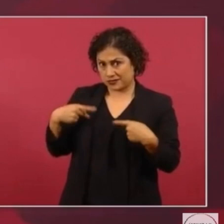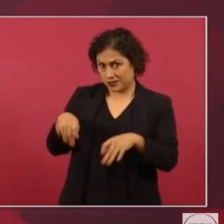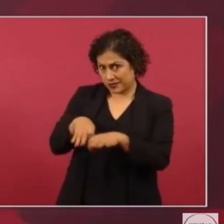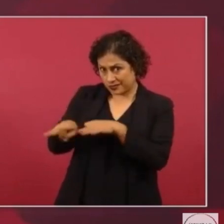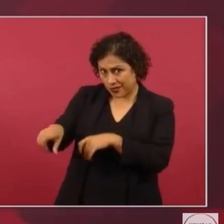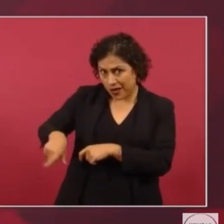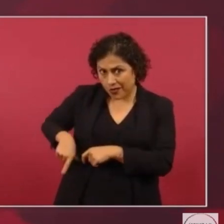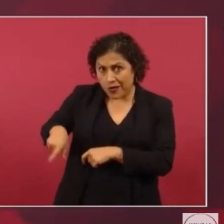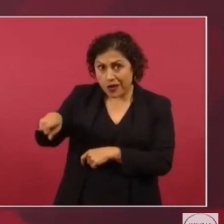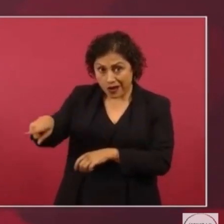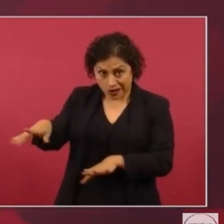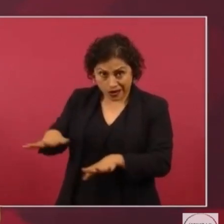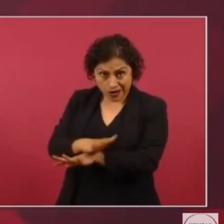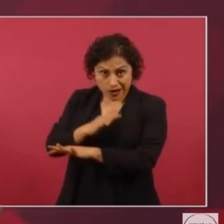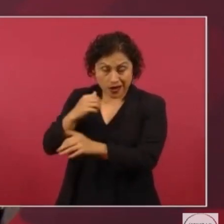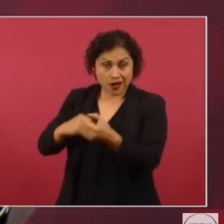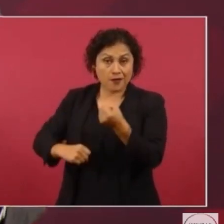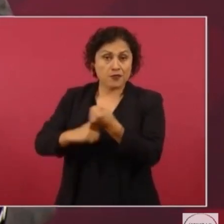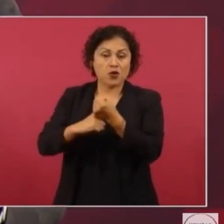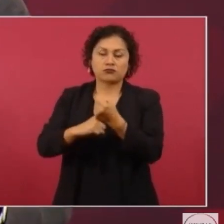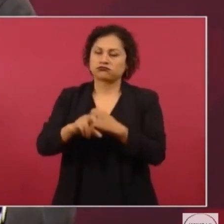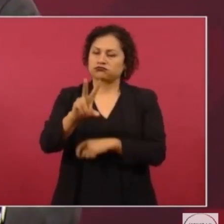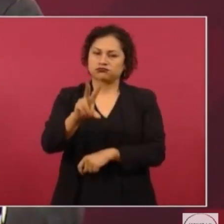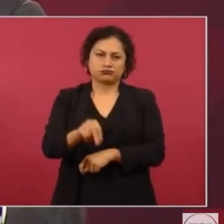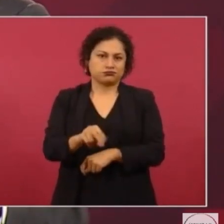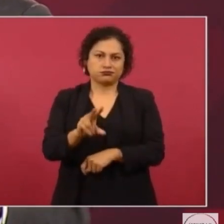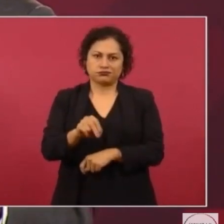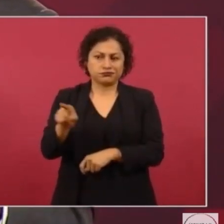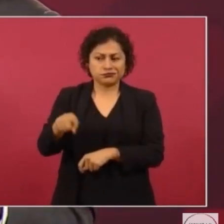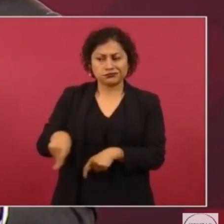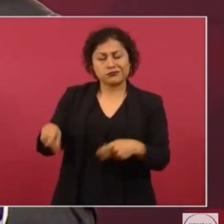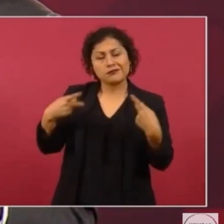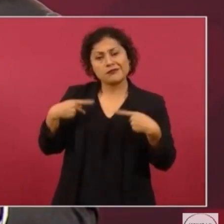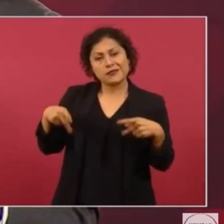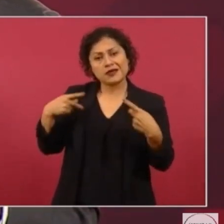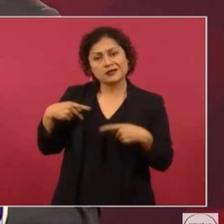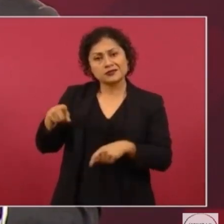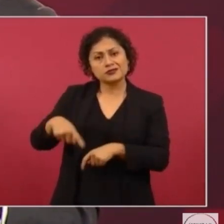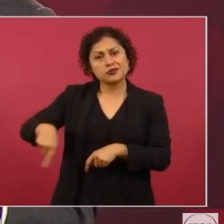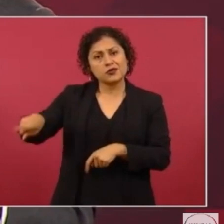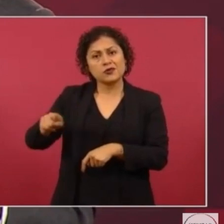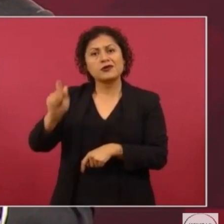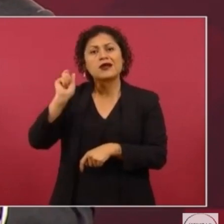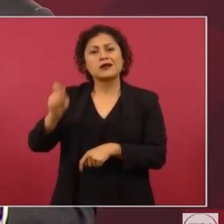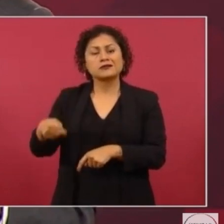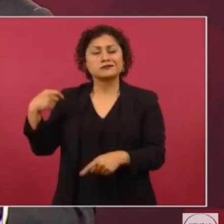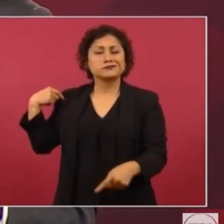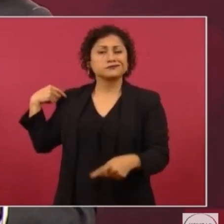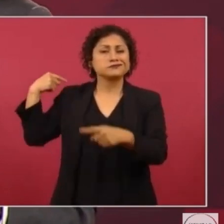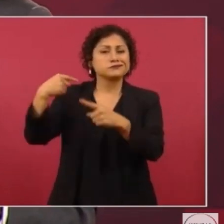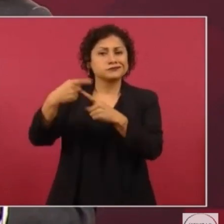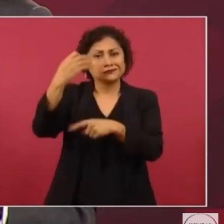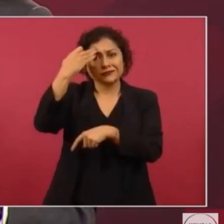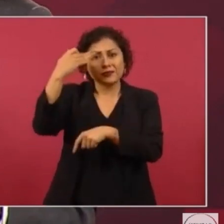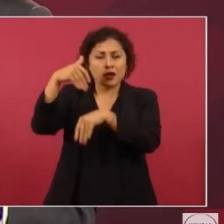¿sí?, que han estado al servicio de la oligarquía,